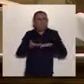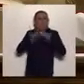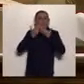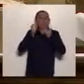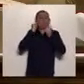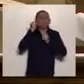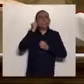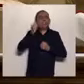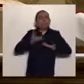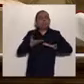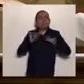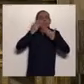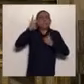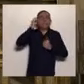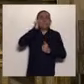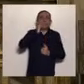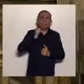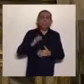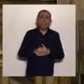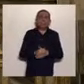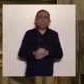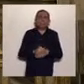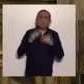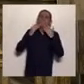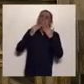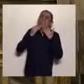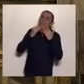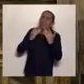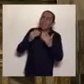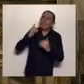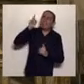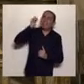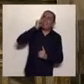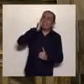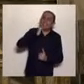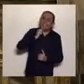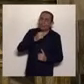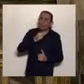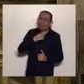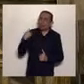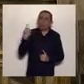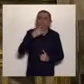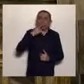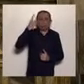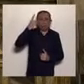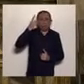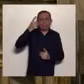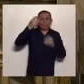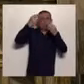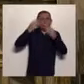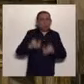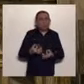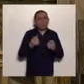el corazón. Lo tenemos levantado hacia el Señor. Demos gracias al Señor nuestro Dios. Justo